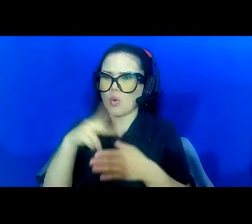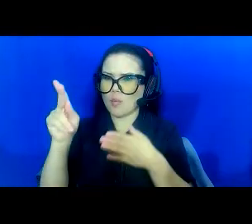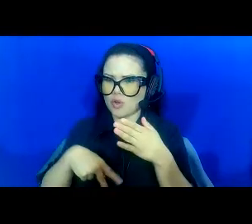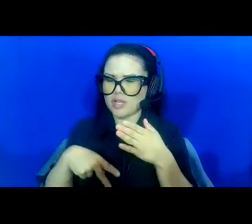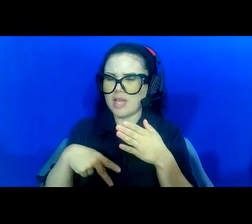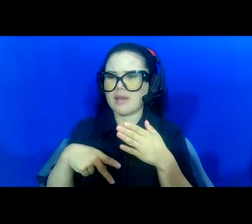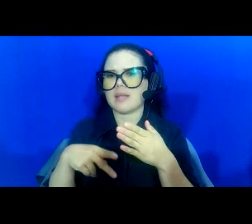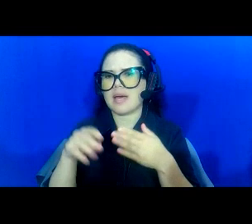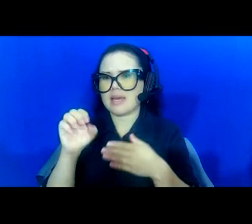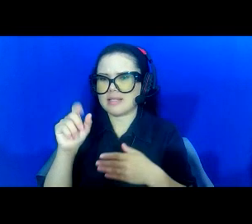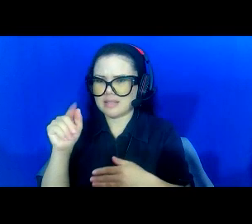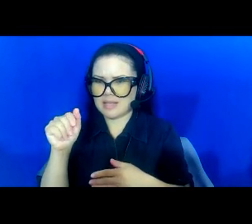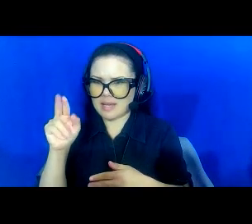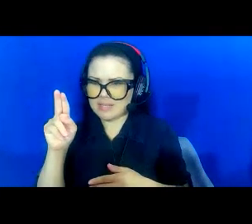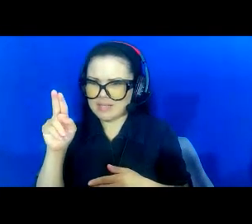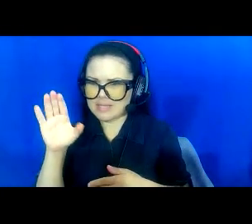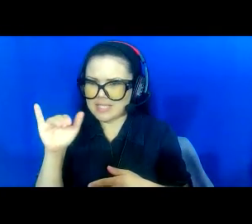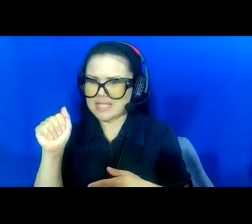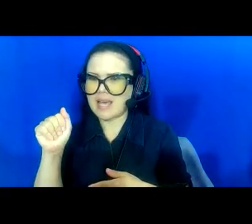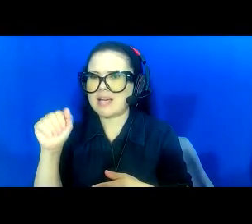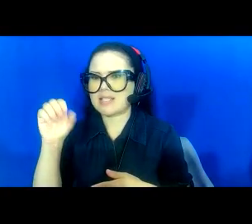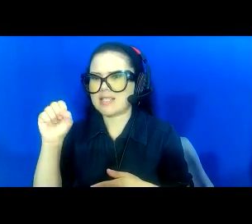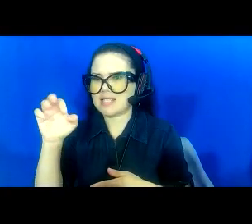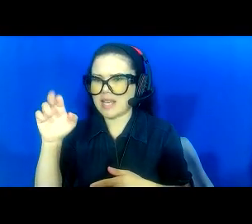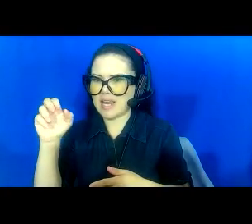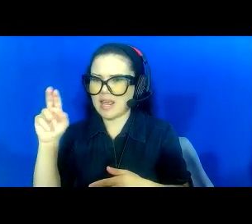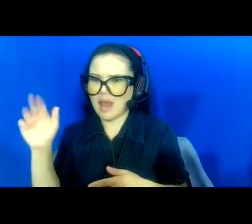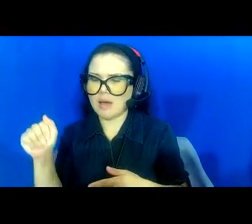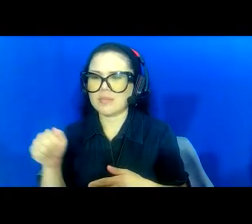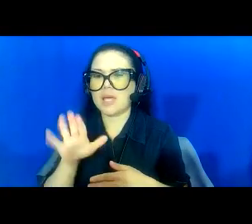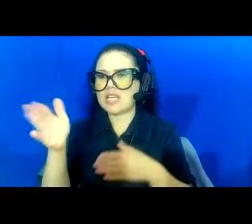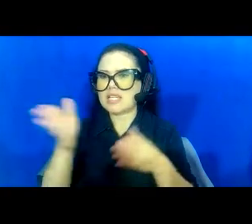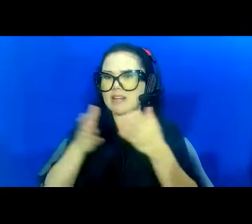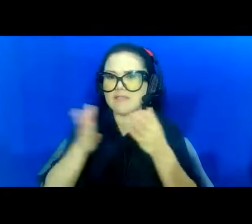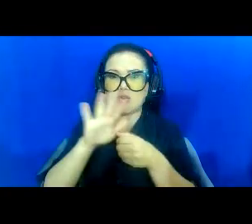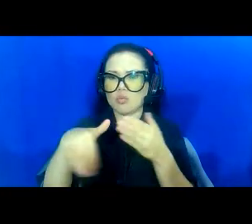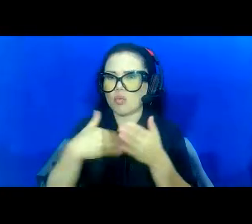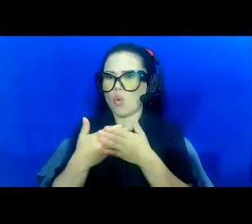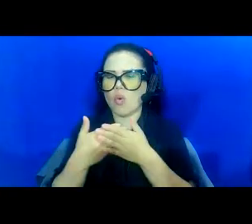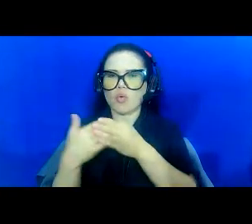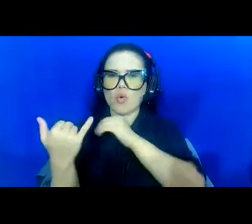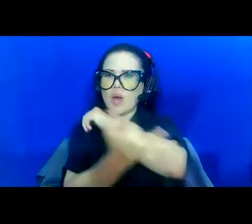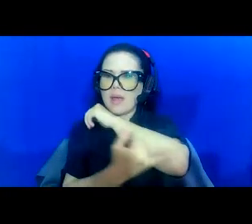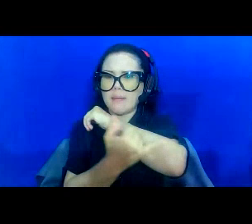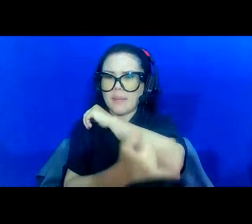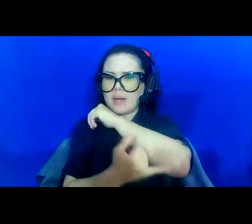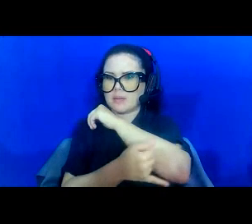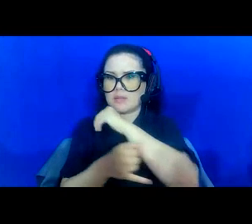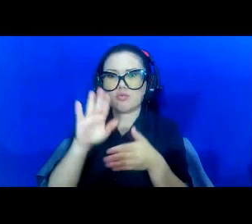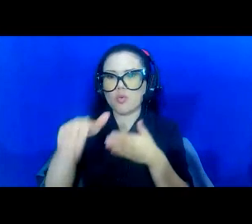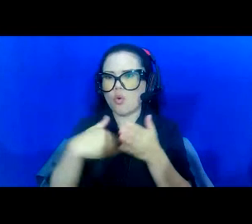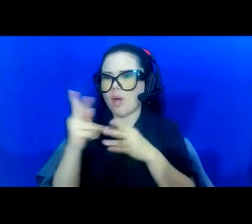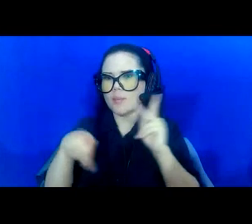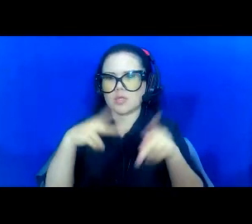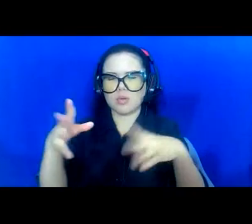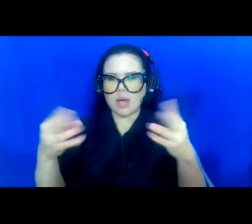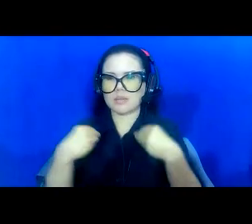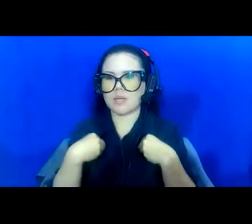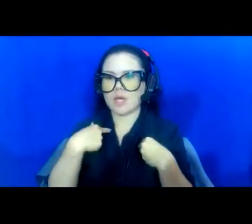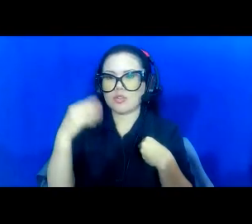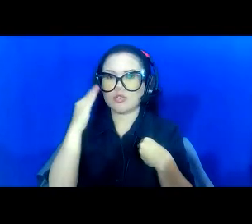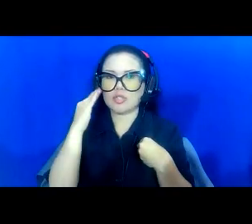con fondos municipales, pero que le está dando servicio a todo el país, porque allí reciben a todo el mundo. Y yo sé, ¿verdad?, que a lo mejor